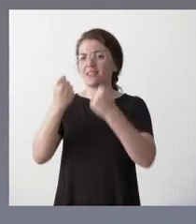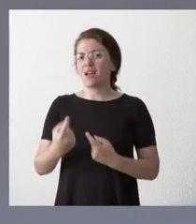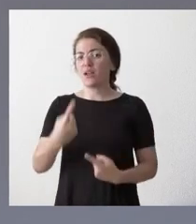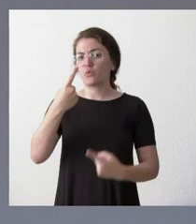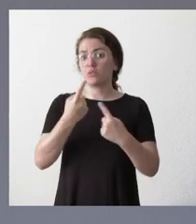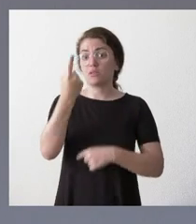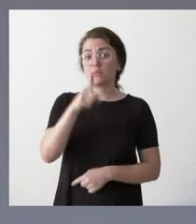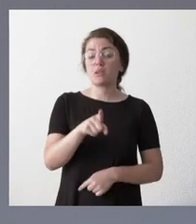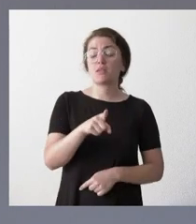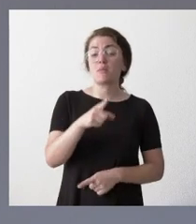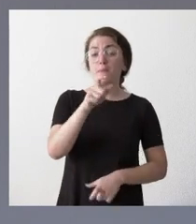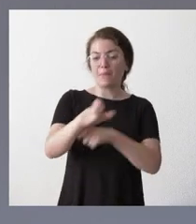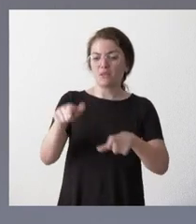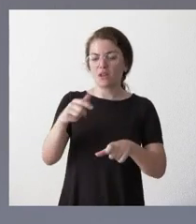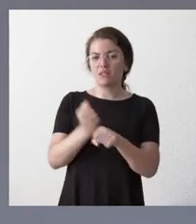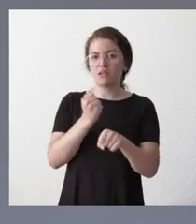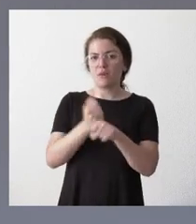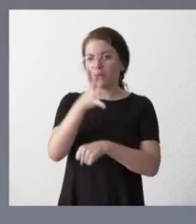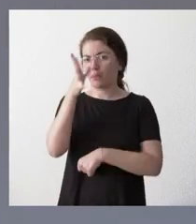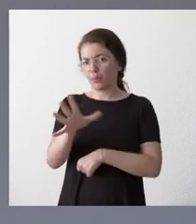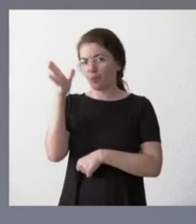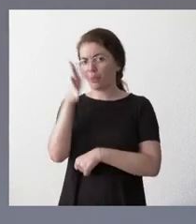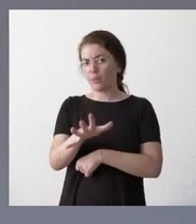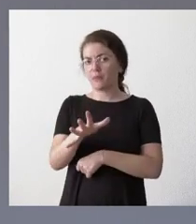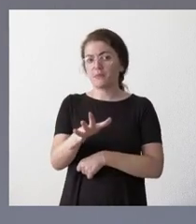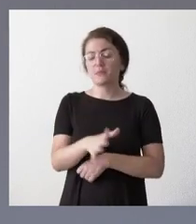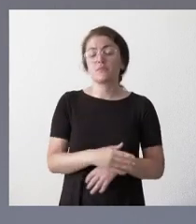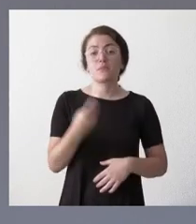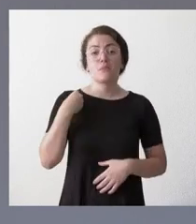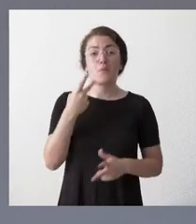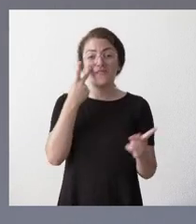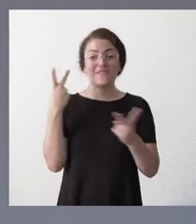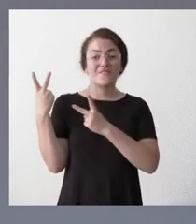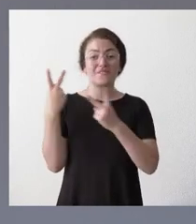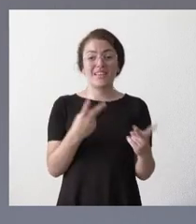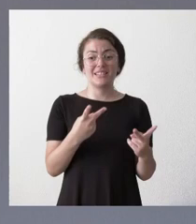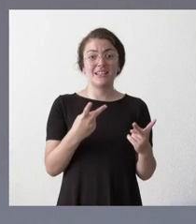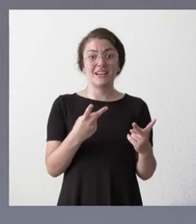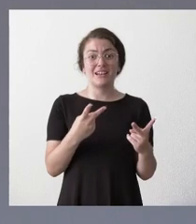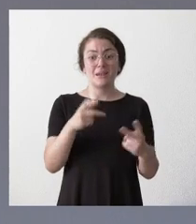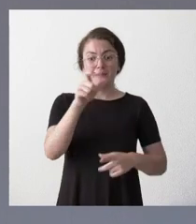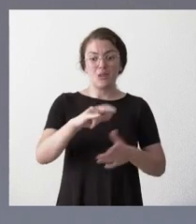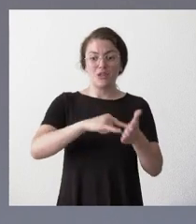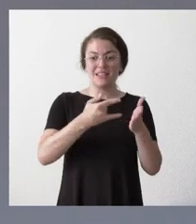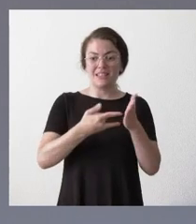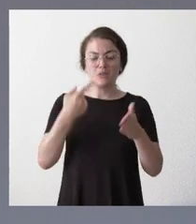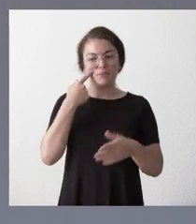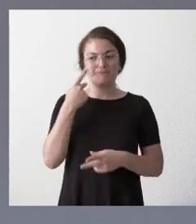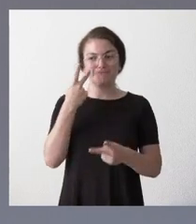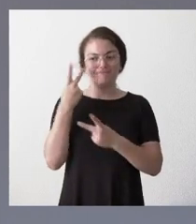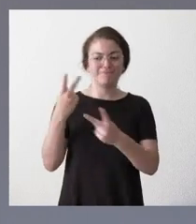personas que trabajan allí y las visitas realizadas por los técnicos, se toma la decisión